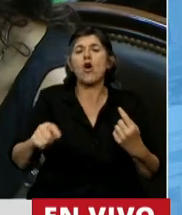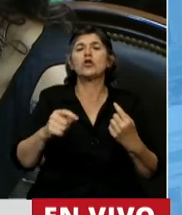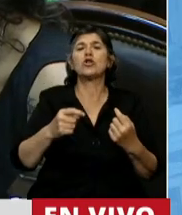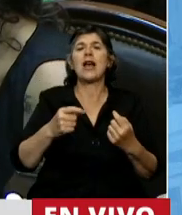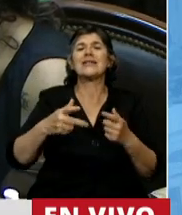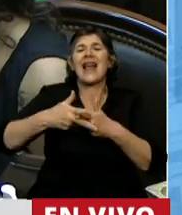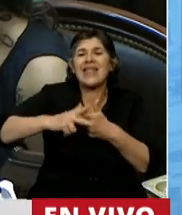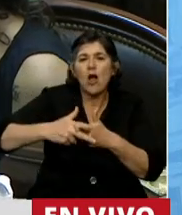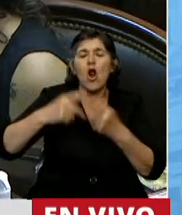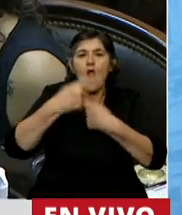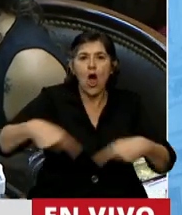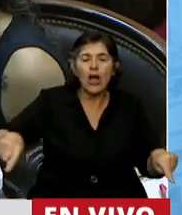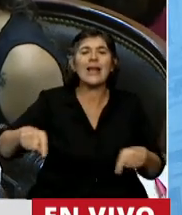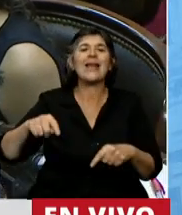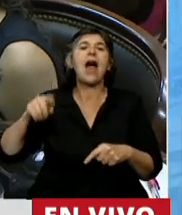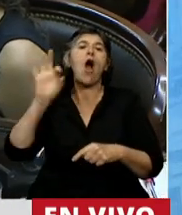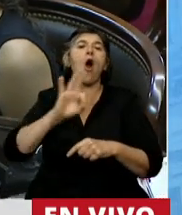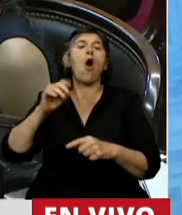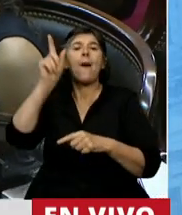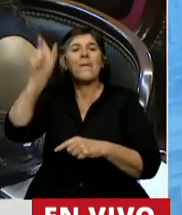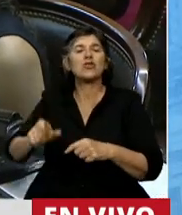los agentes sanitarios.